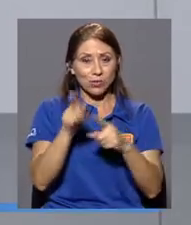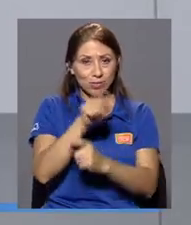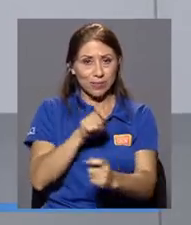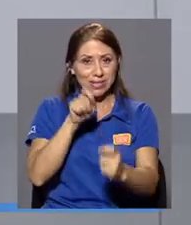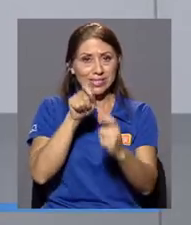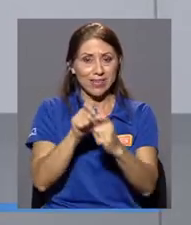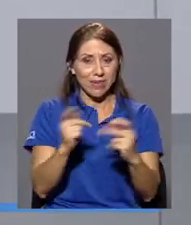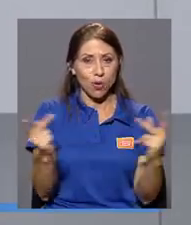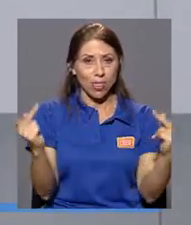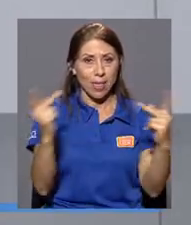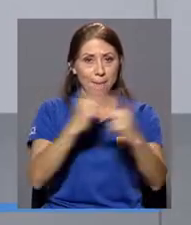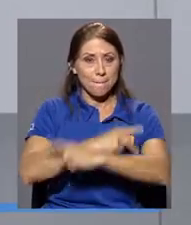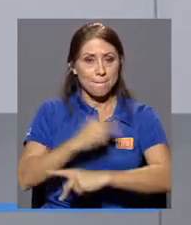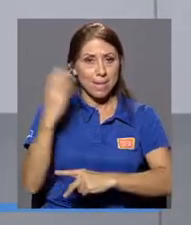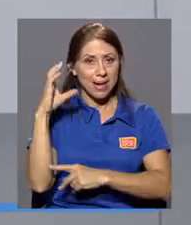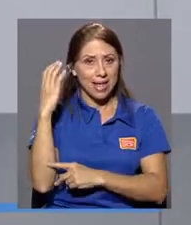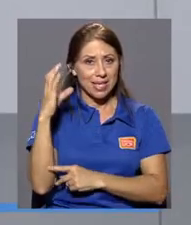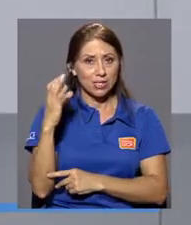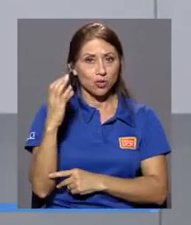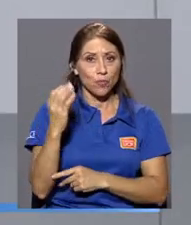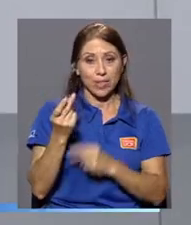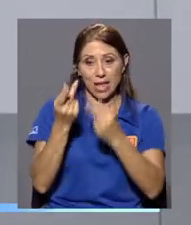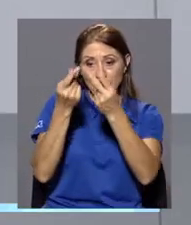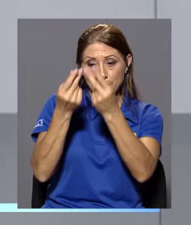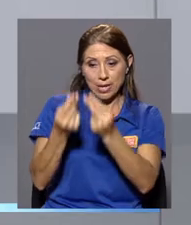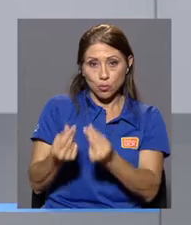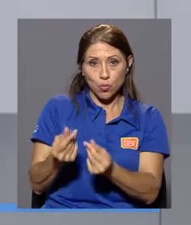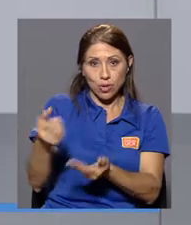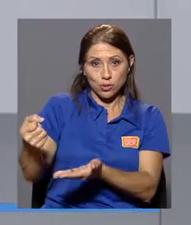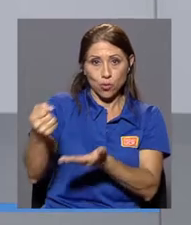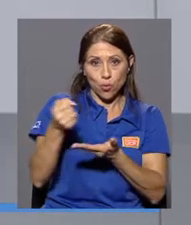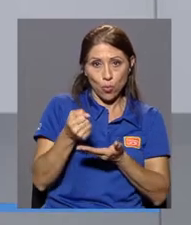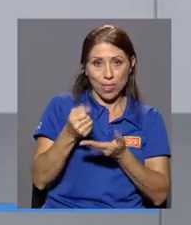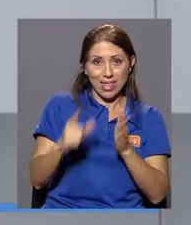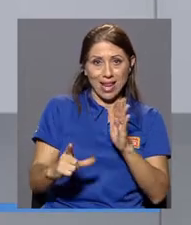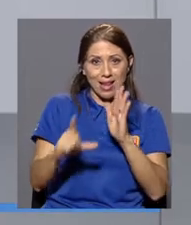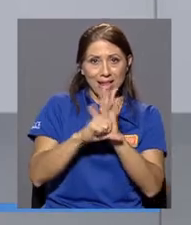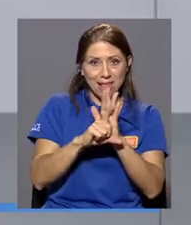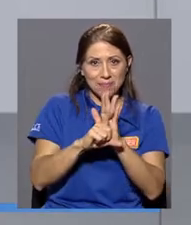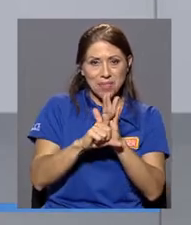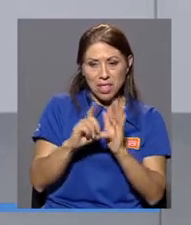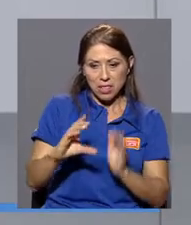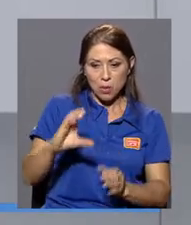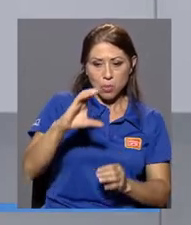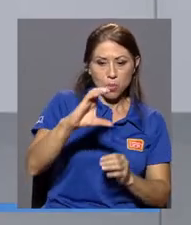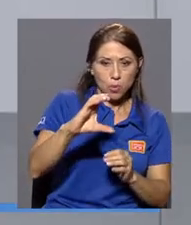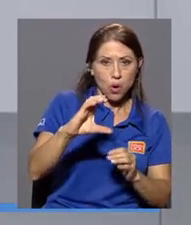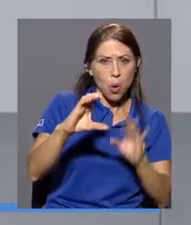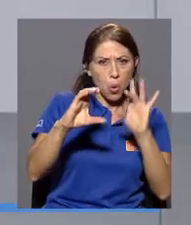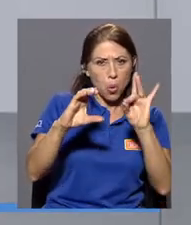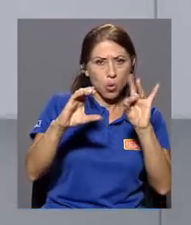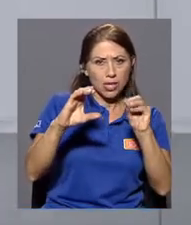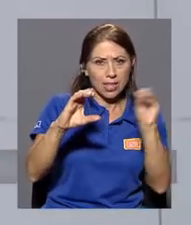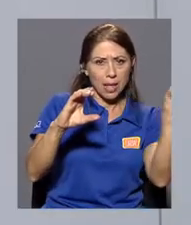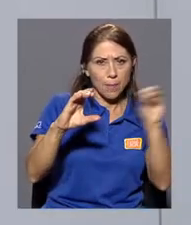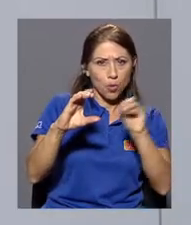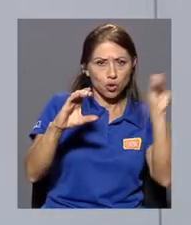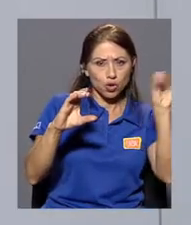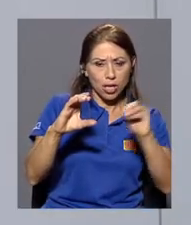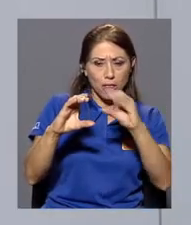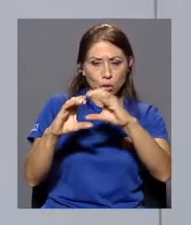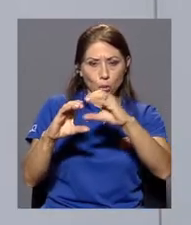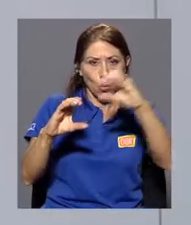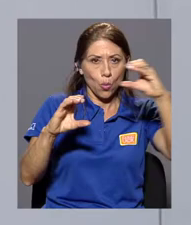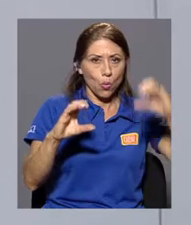Paraíso, el presupuesto que proviene de la ley, aproximadamente un 80% de él se invierte en